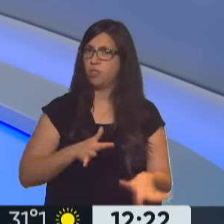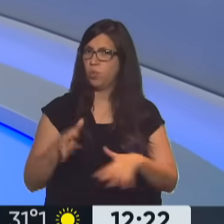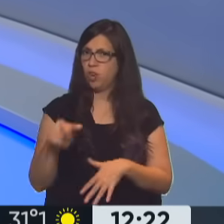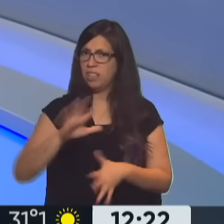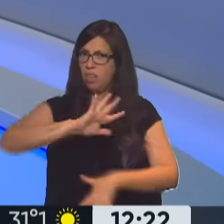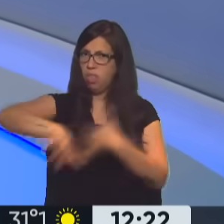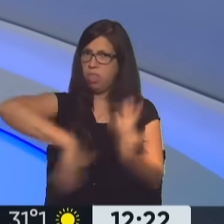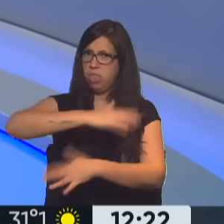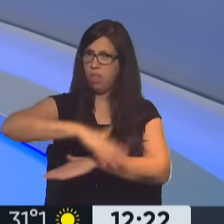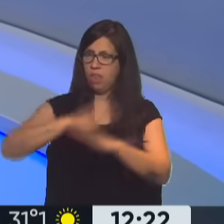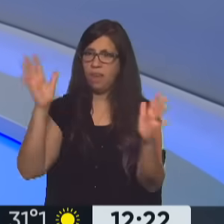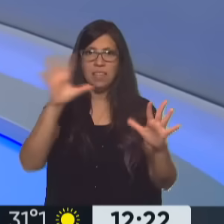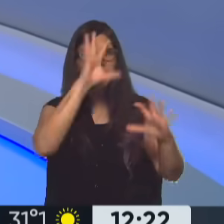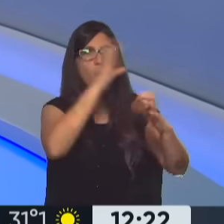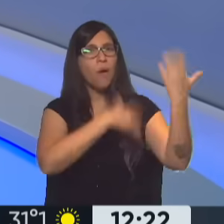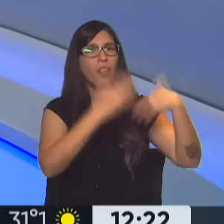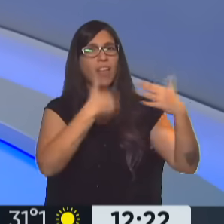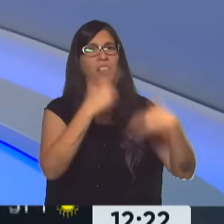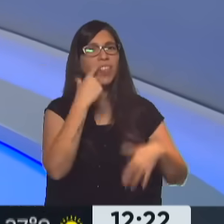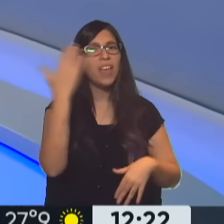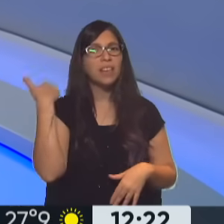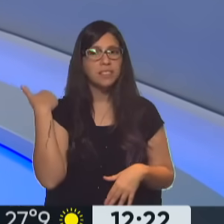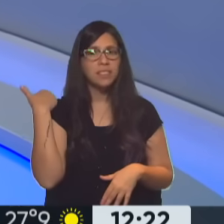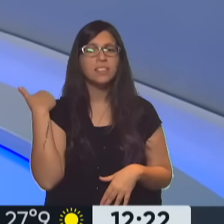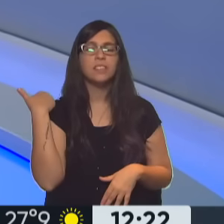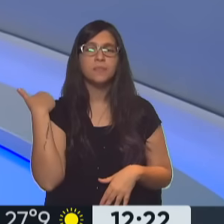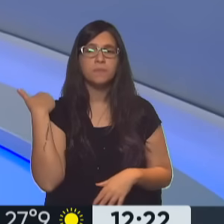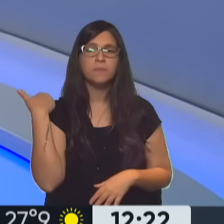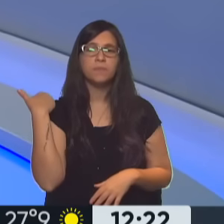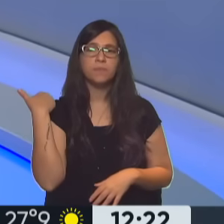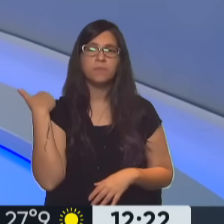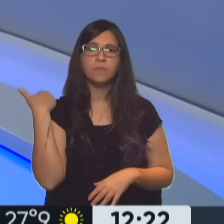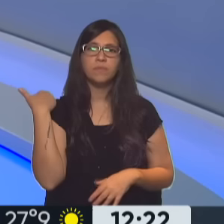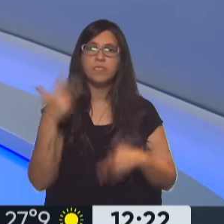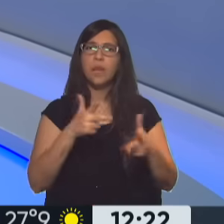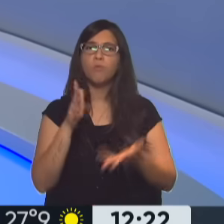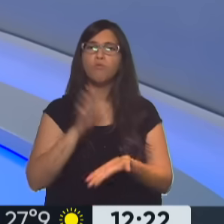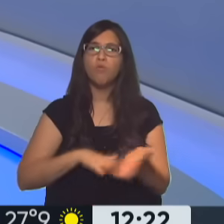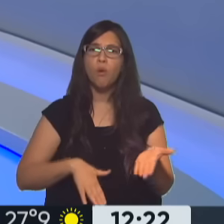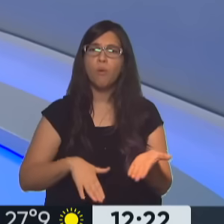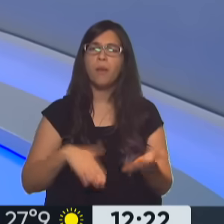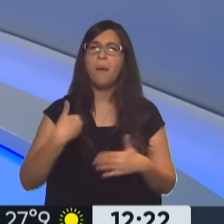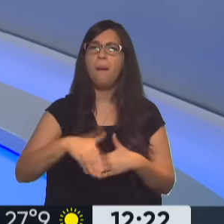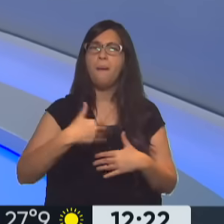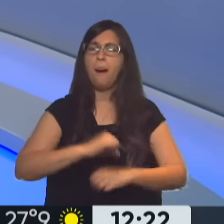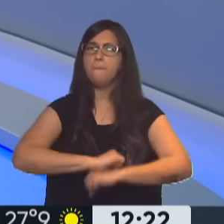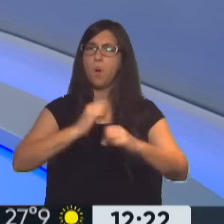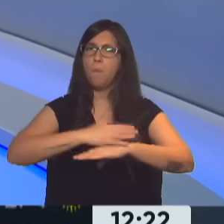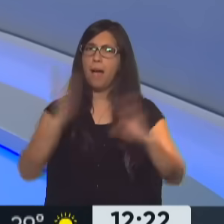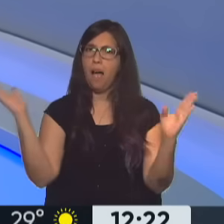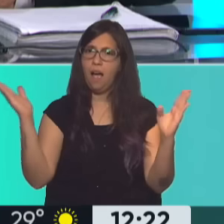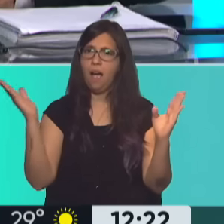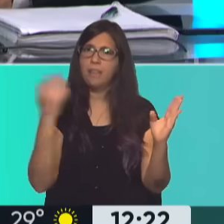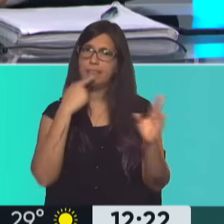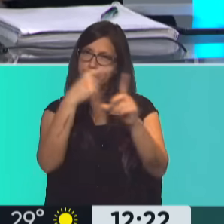vos te acordás que que se habló mucho en los últimos días últimas semanas o el tema así este los que pensaban que esto iba a estallar en algún momento y hacían los